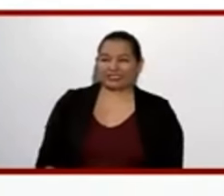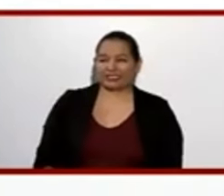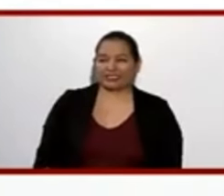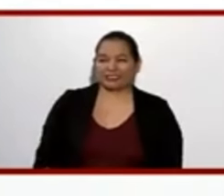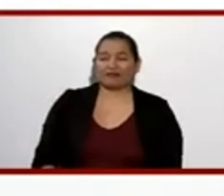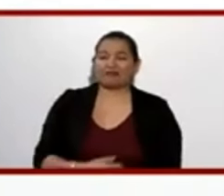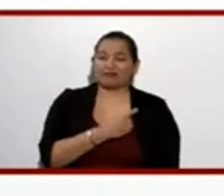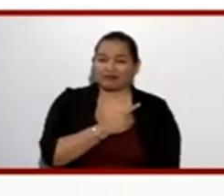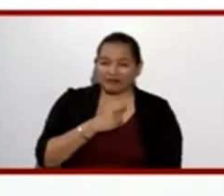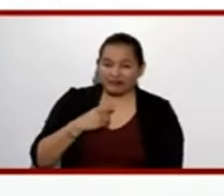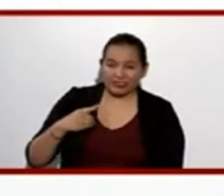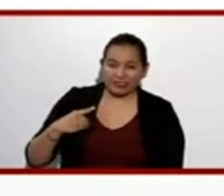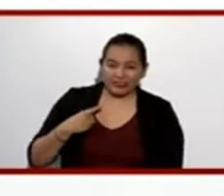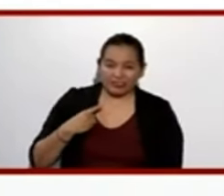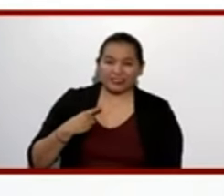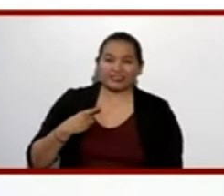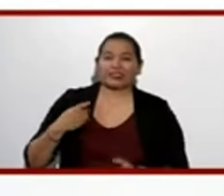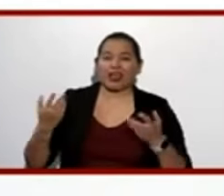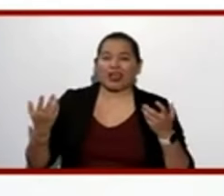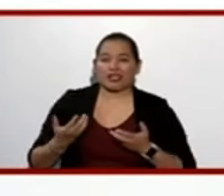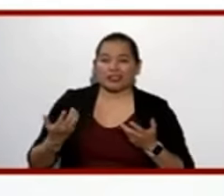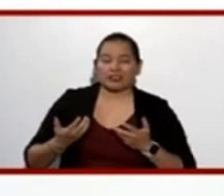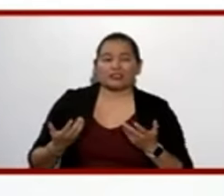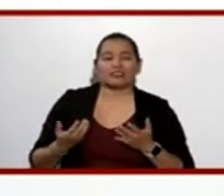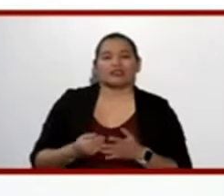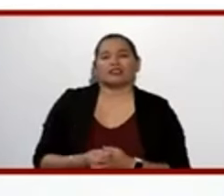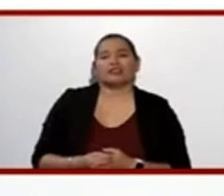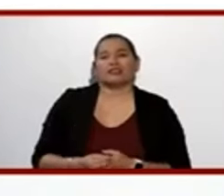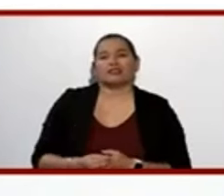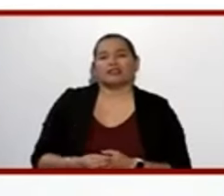Y deberían de hacerles lo que les hacen en los países,